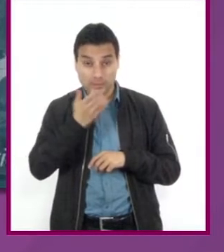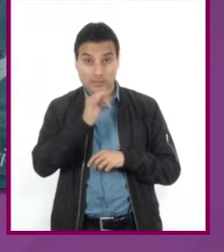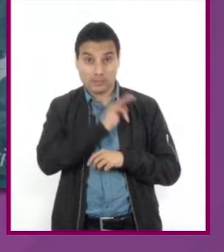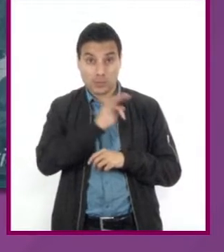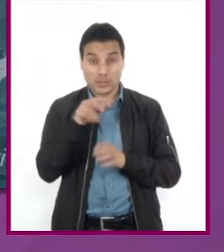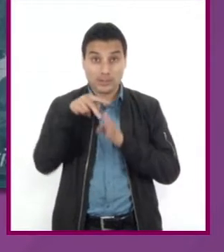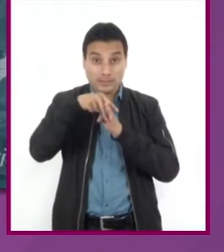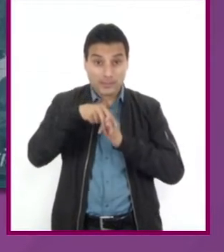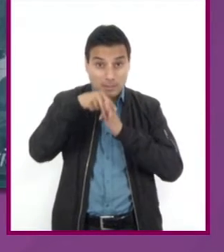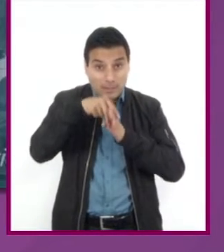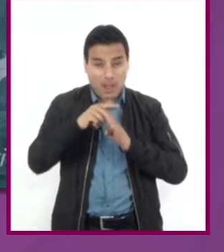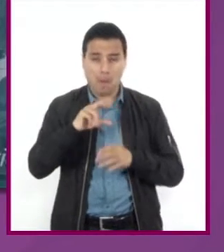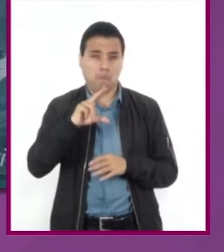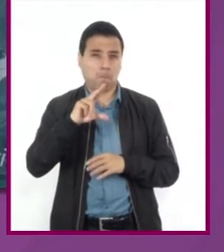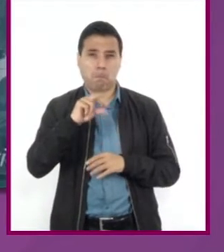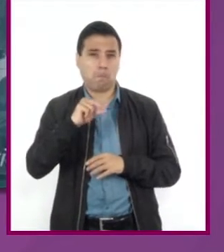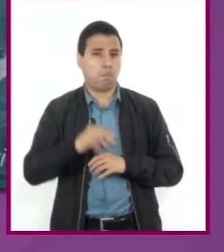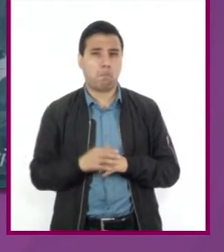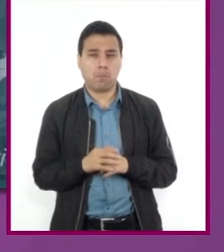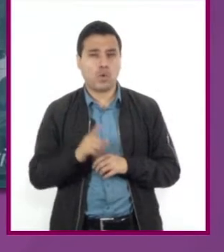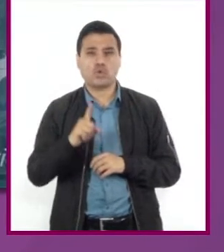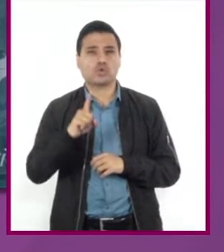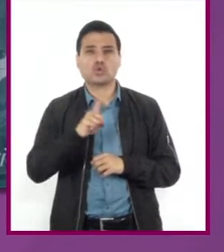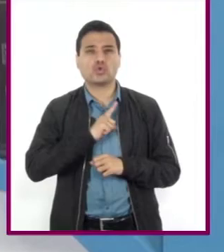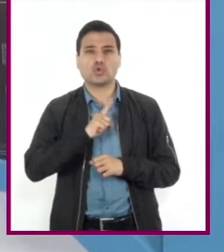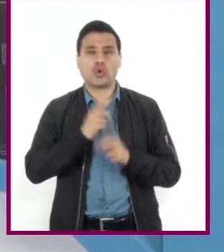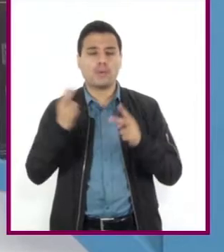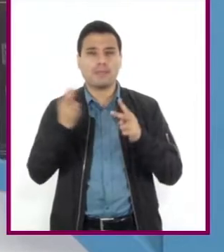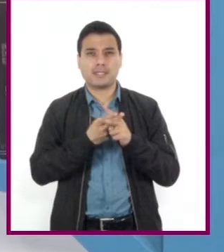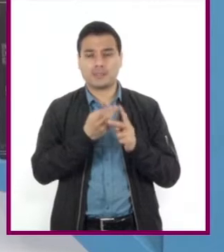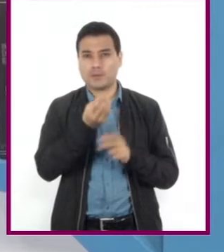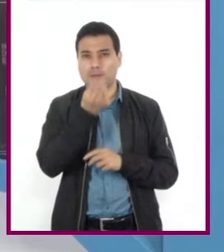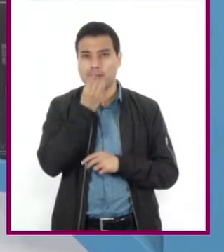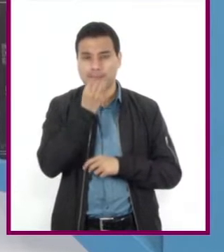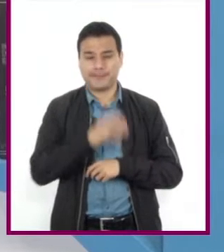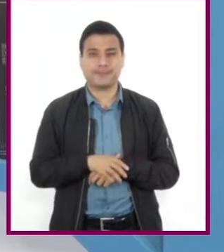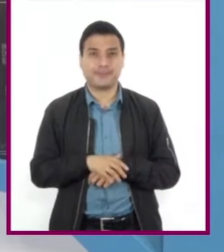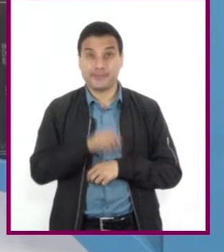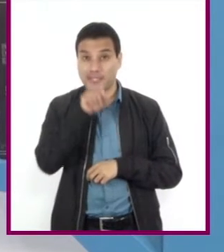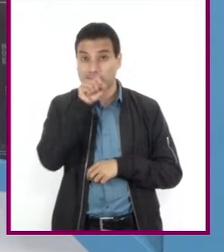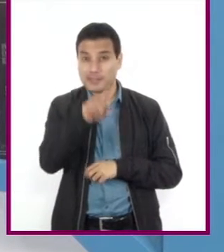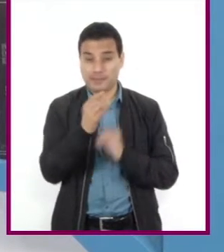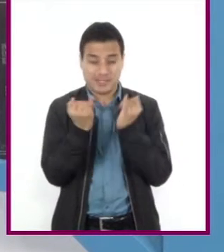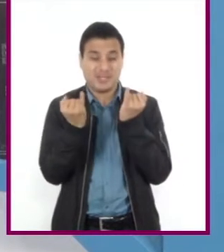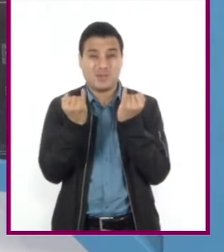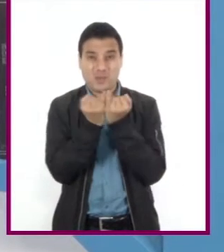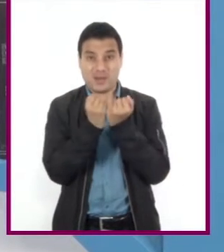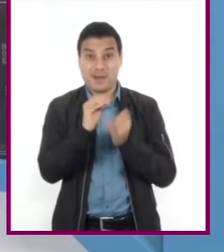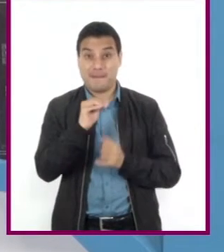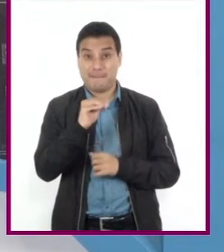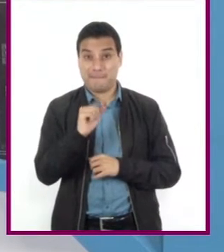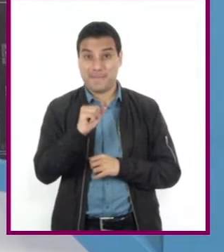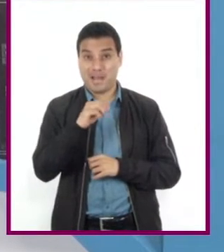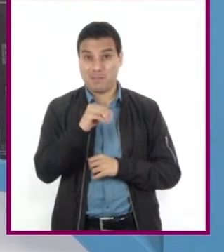transporte, sino que servía únicamente como alimento. Algo similar ocurrió con los mamuts, de los que se aprovechaban la piel y